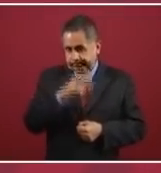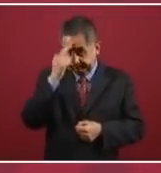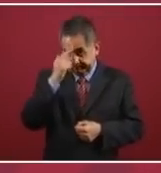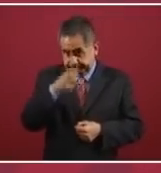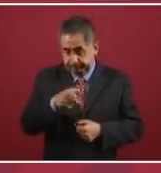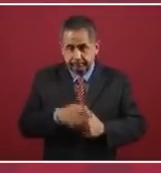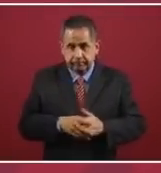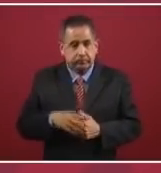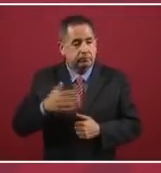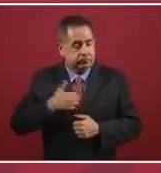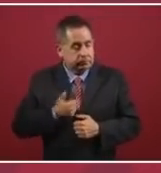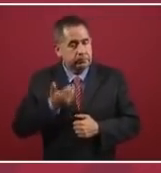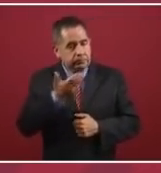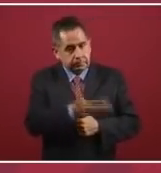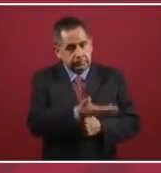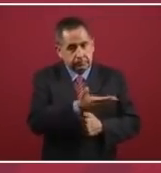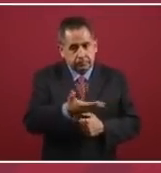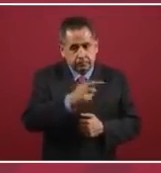Les pedí